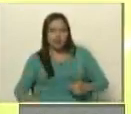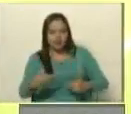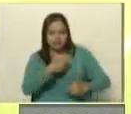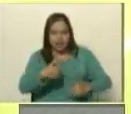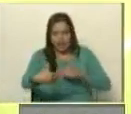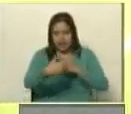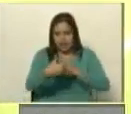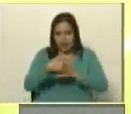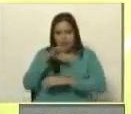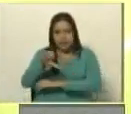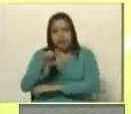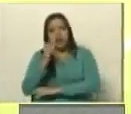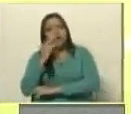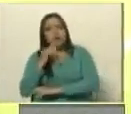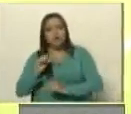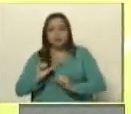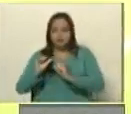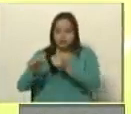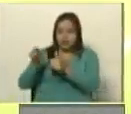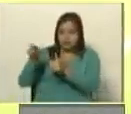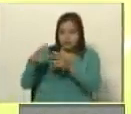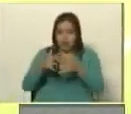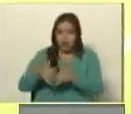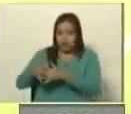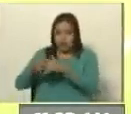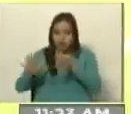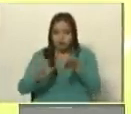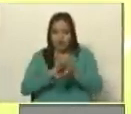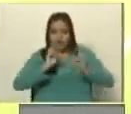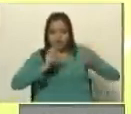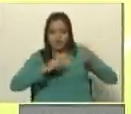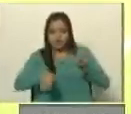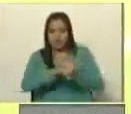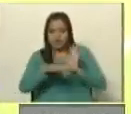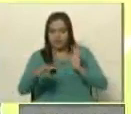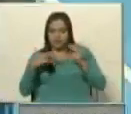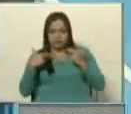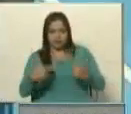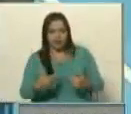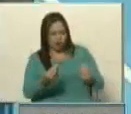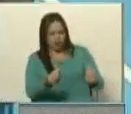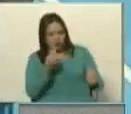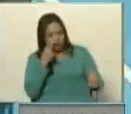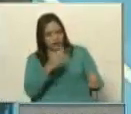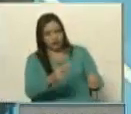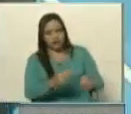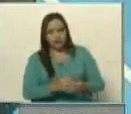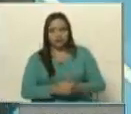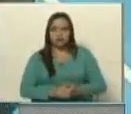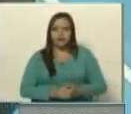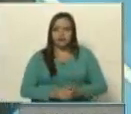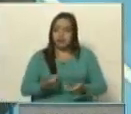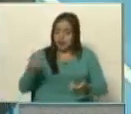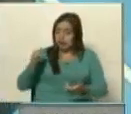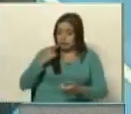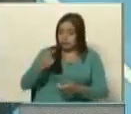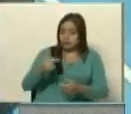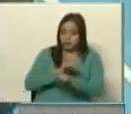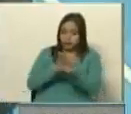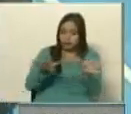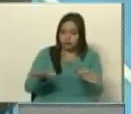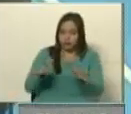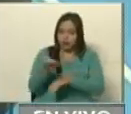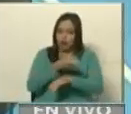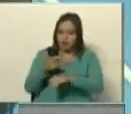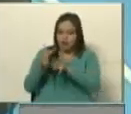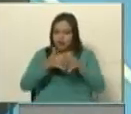por ejemplo, desde Estados Unidos, utilizar el tema de los derechos humanos. ¿Cómo lo ha visto, Manolo? No, yo lo digo claramente, Estados Unidos, el gobierno de